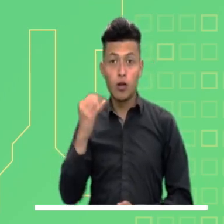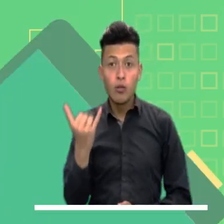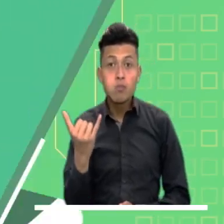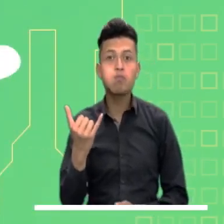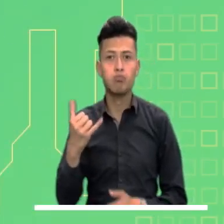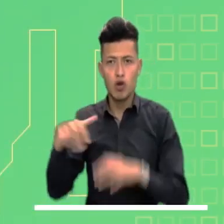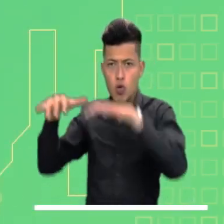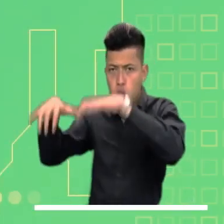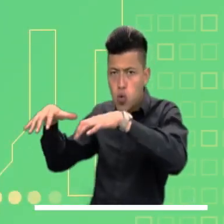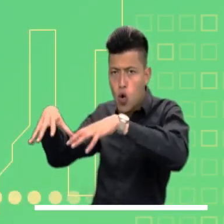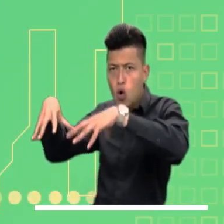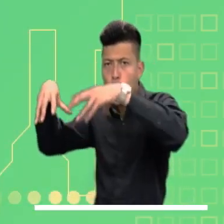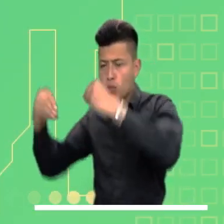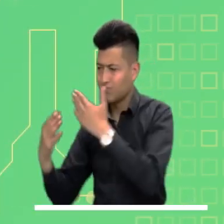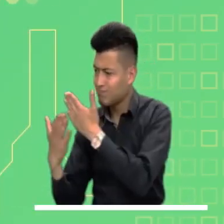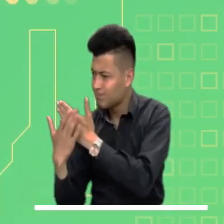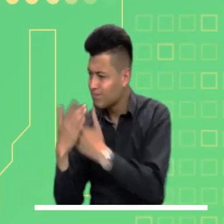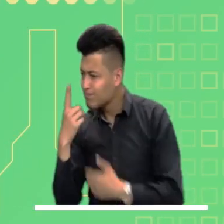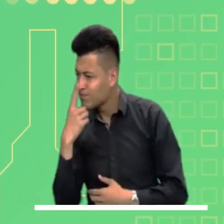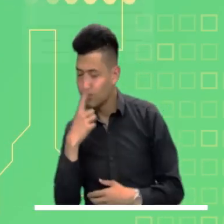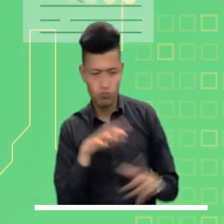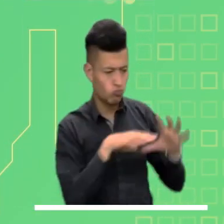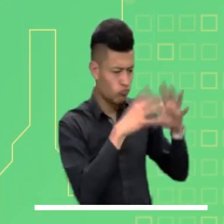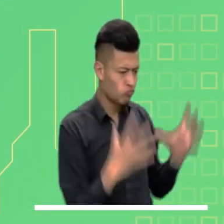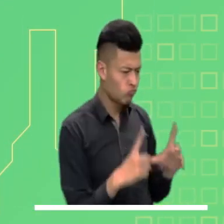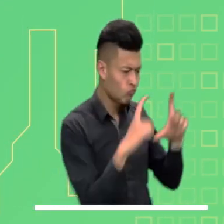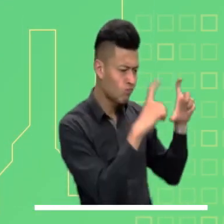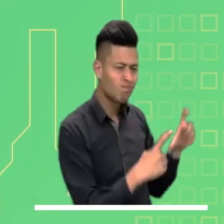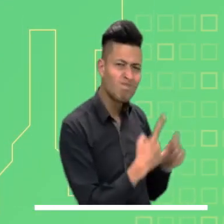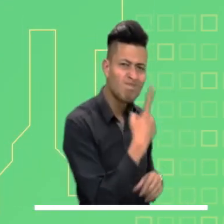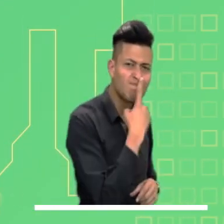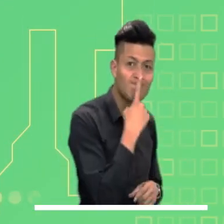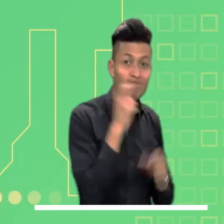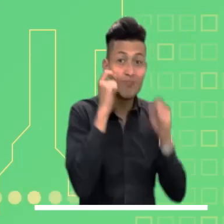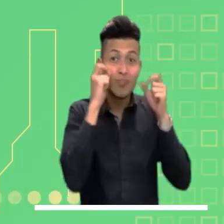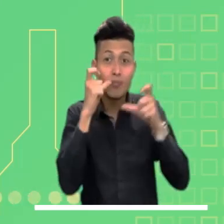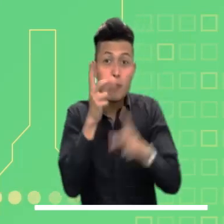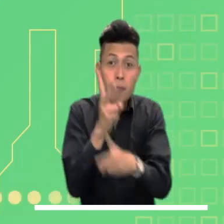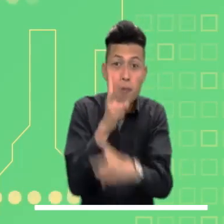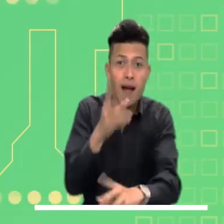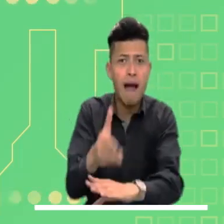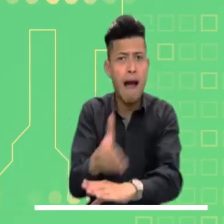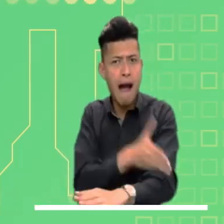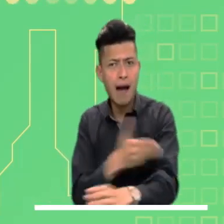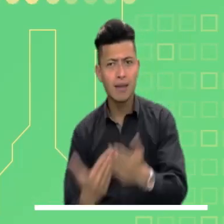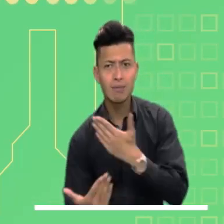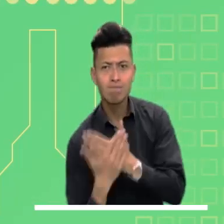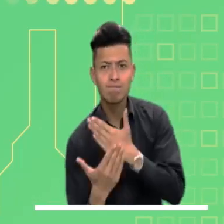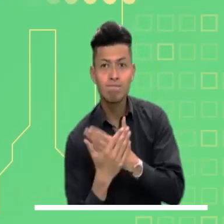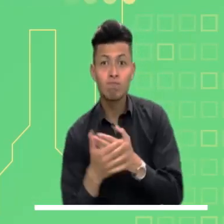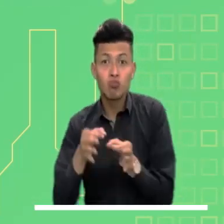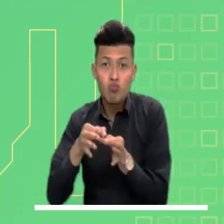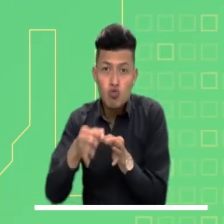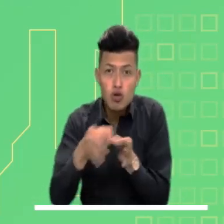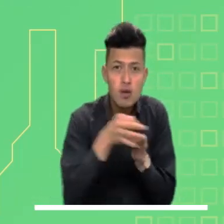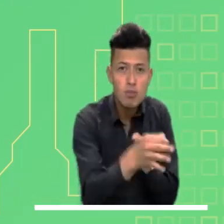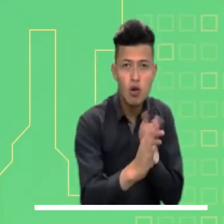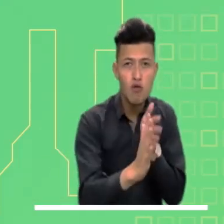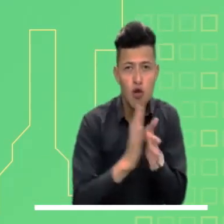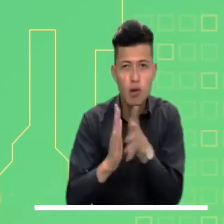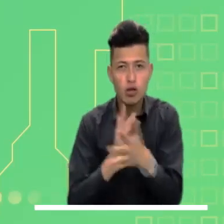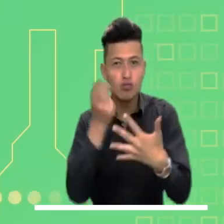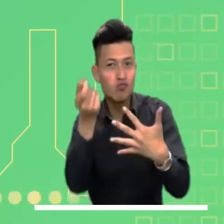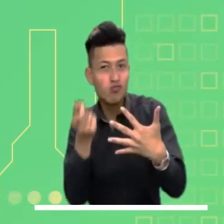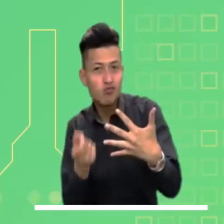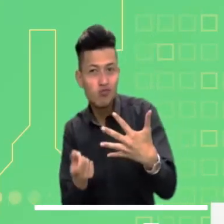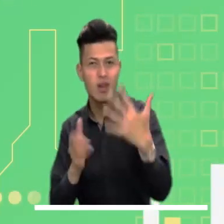a través de nuestra aplicación Mi Pronóstico. Consulte los pronósticos del estado del tiempo, las imágenes satelitales y